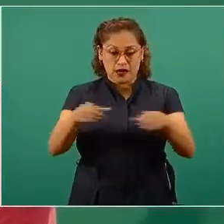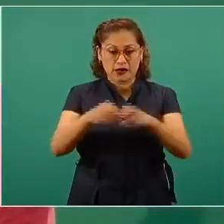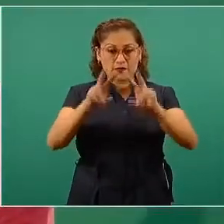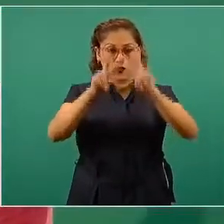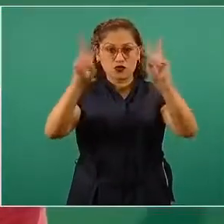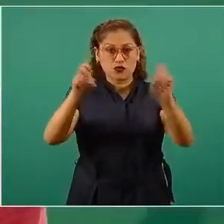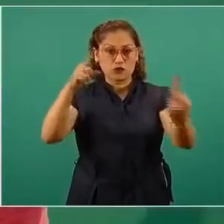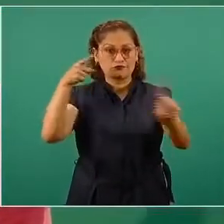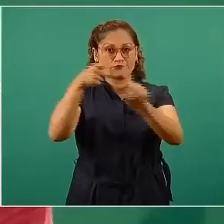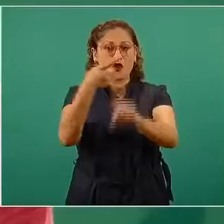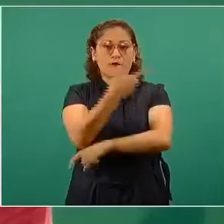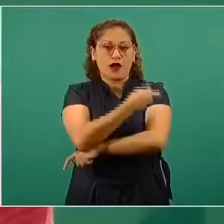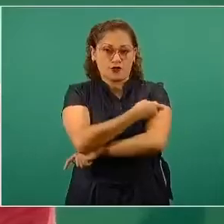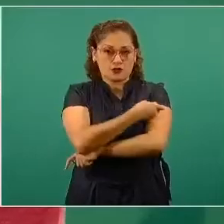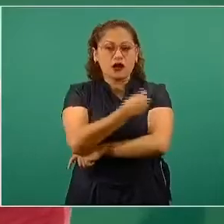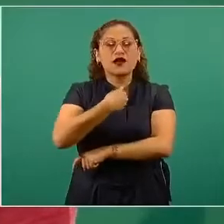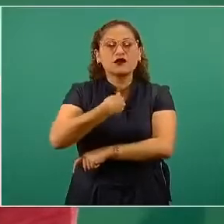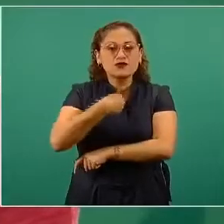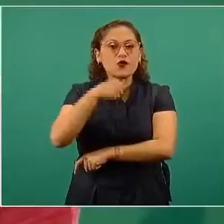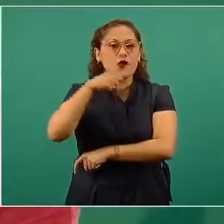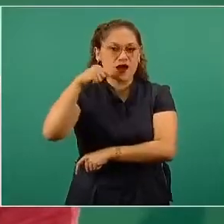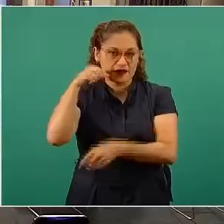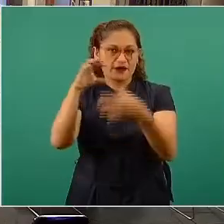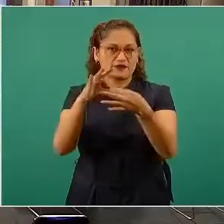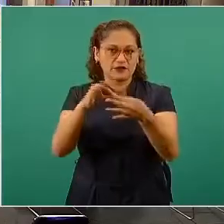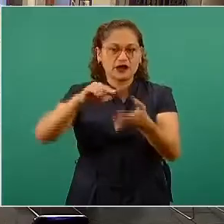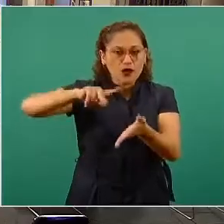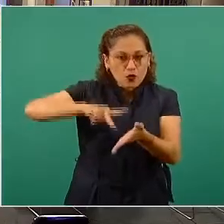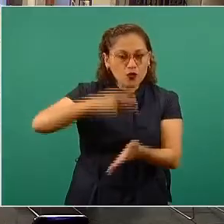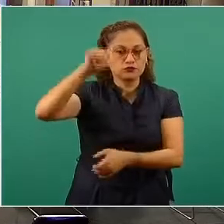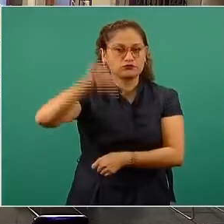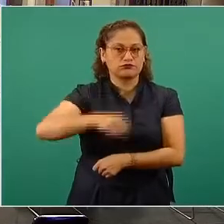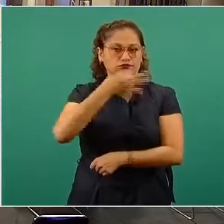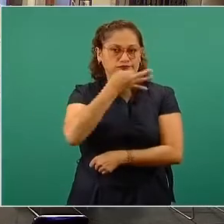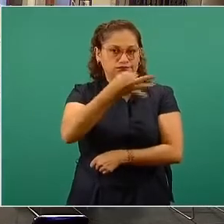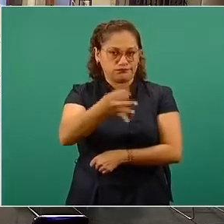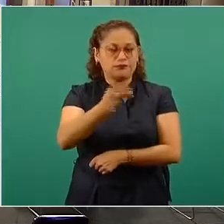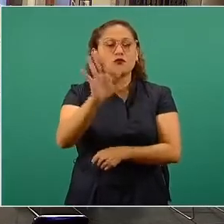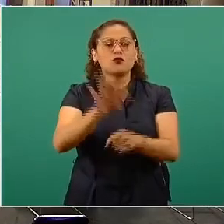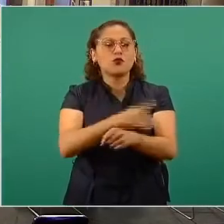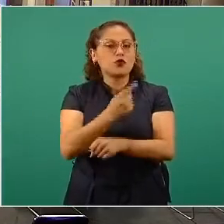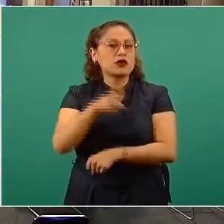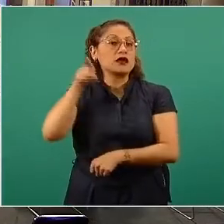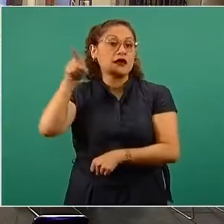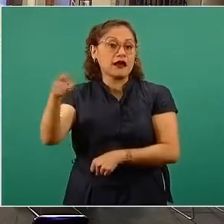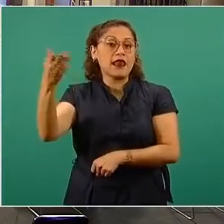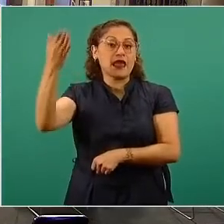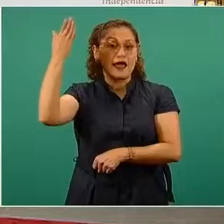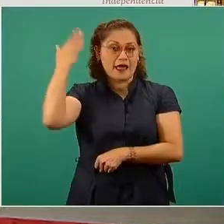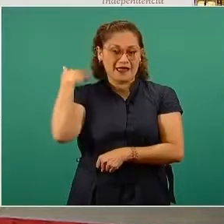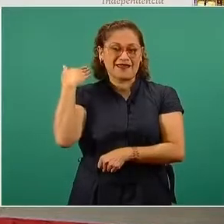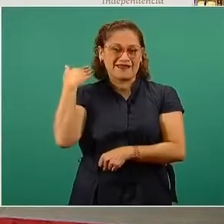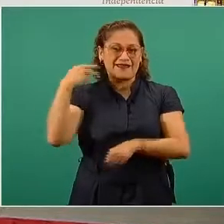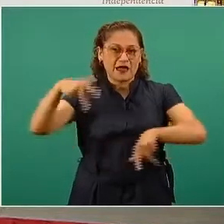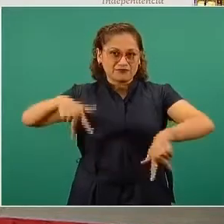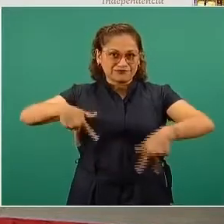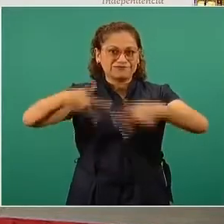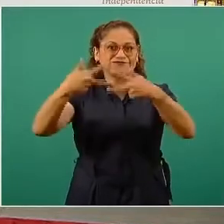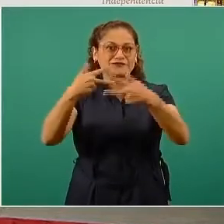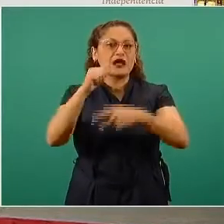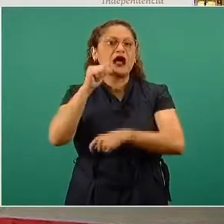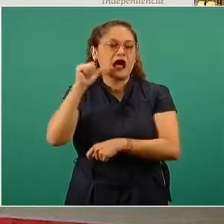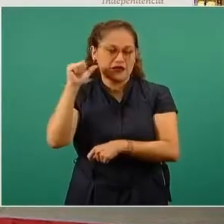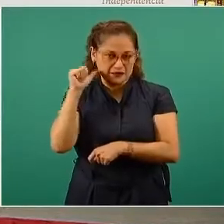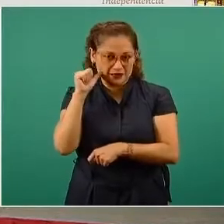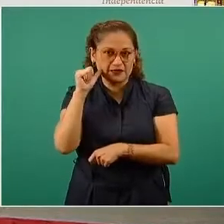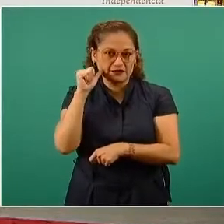qué lo menciono nuevamente? Ayer lo mencioné, porque explicó en esta transmisión que tuvimos